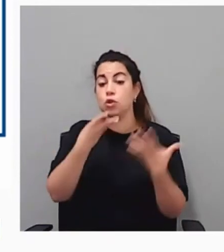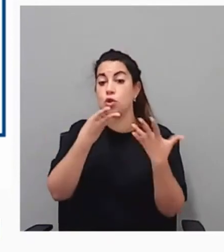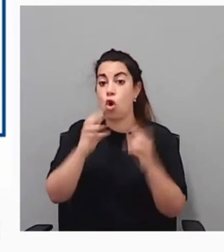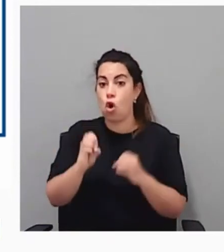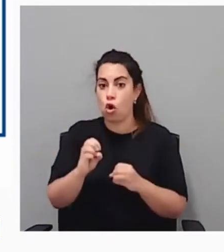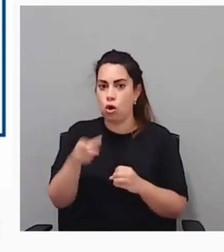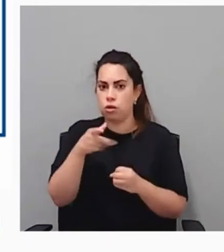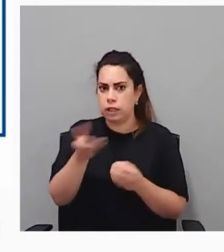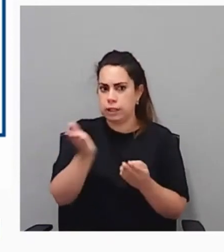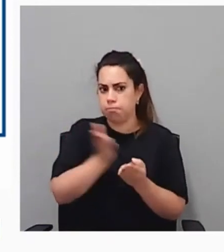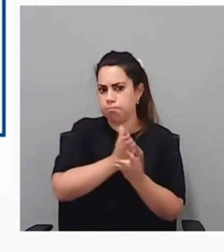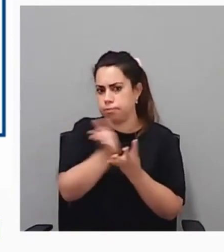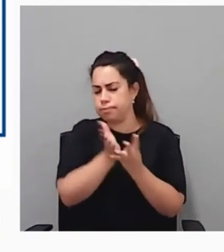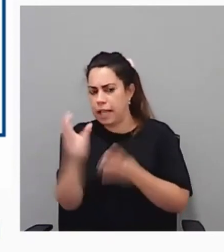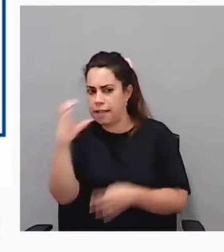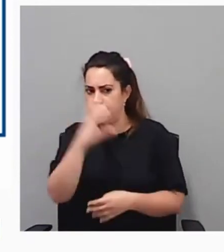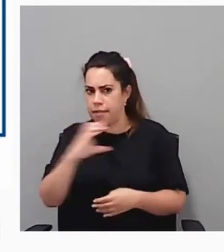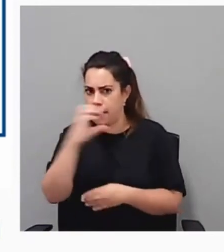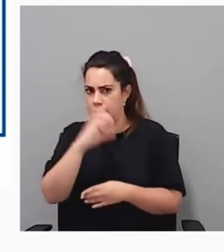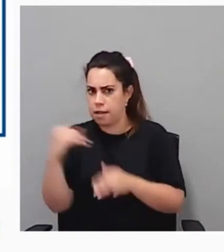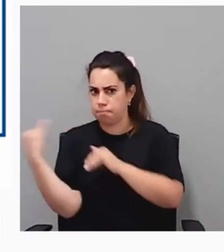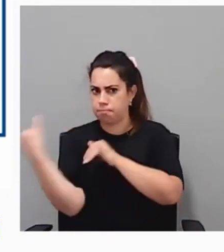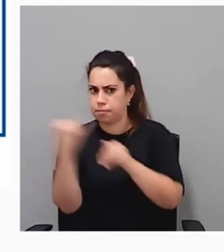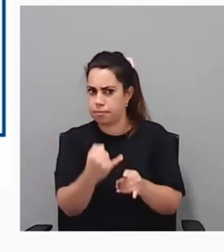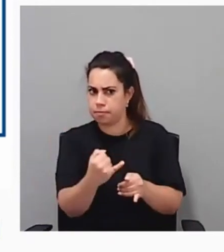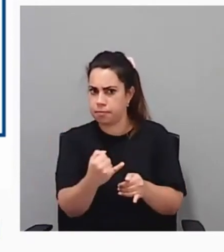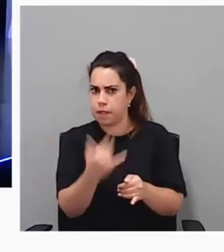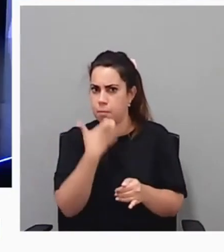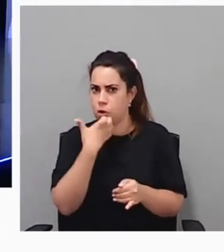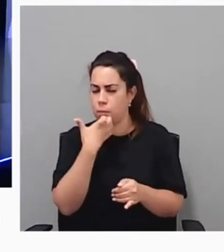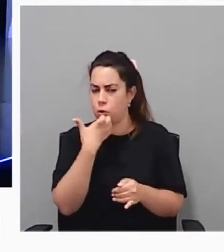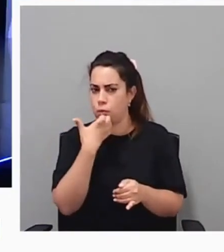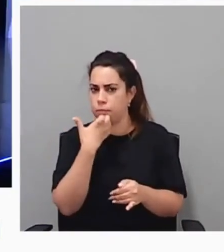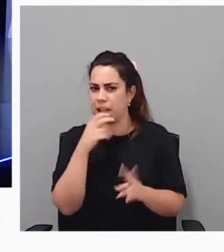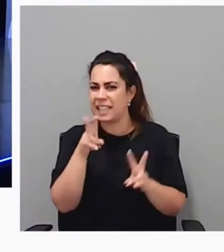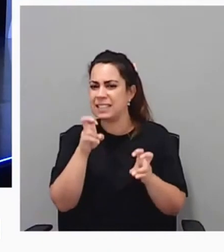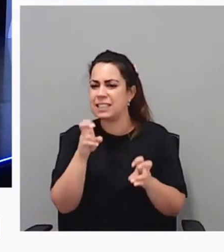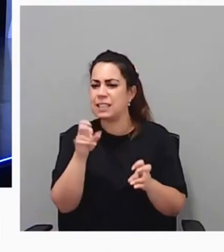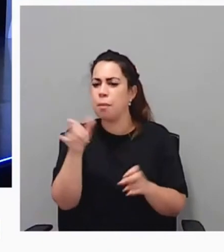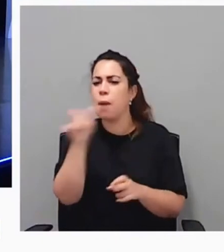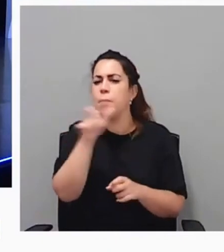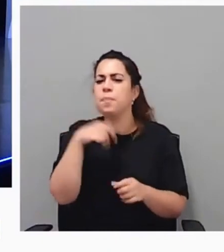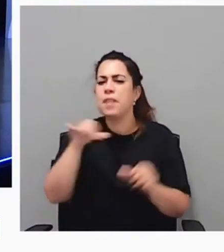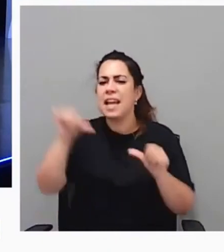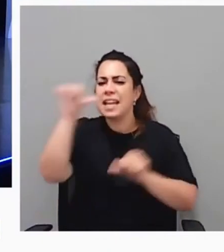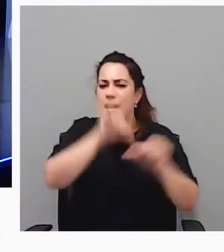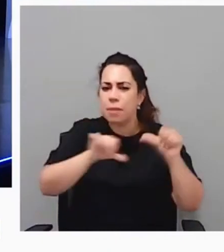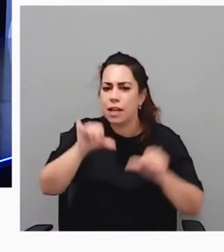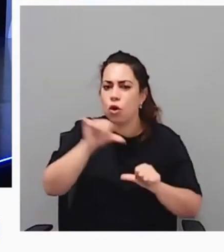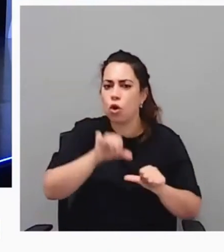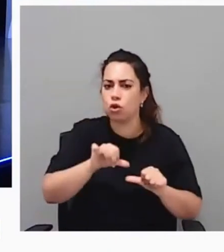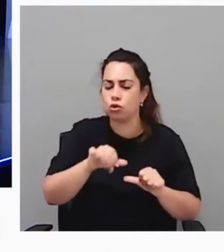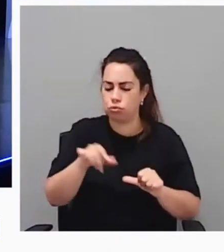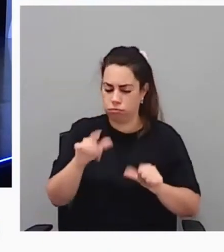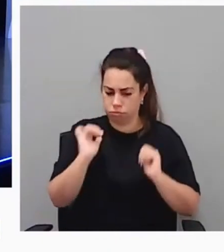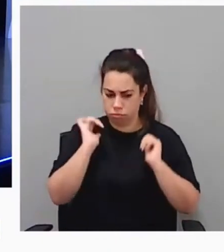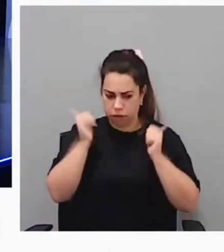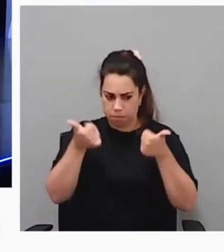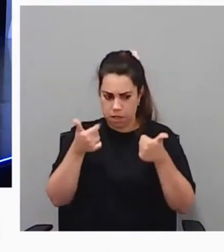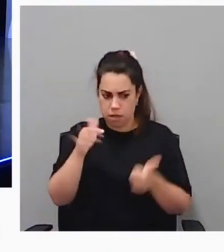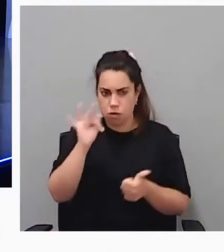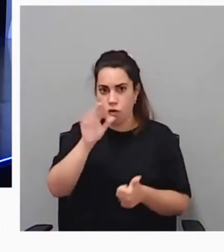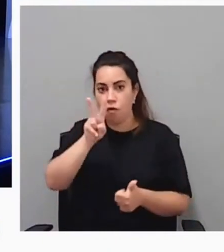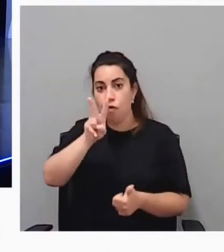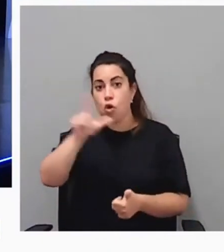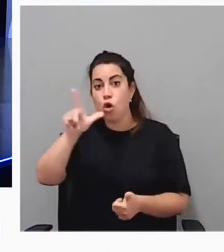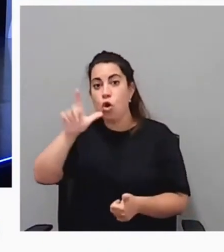de materiales llegan a la vez, por independiente. Por ejemplo, los químicos y los físicos de materiales empiezan a poder fabricar fullerenos.